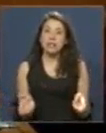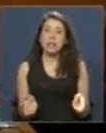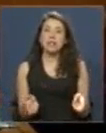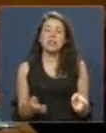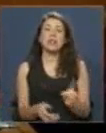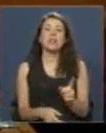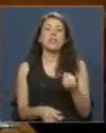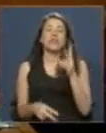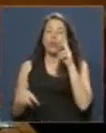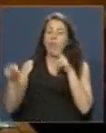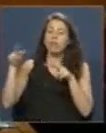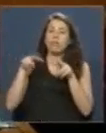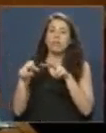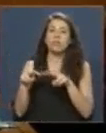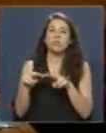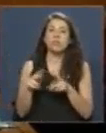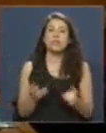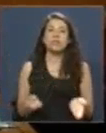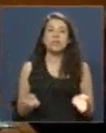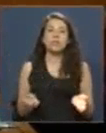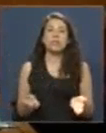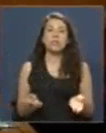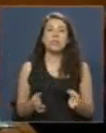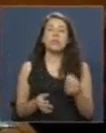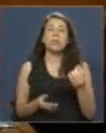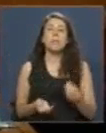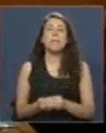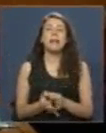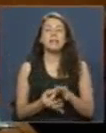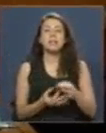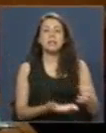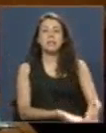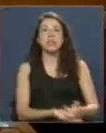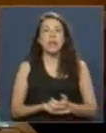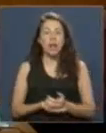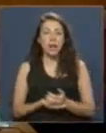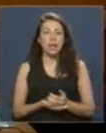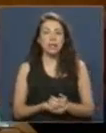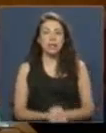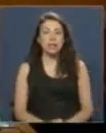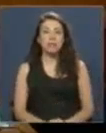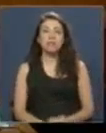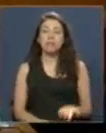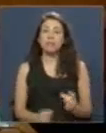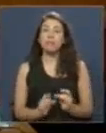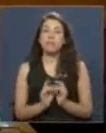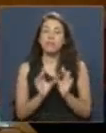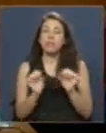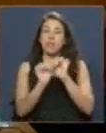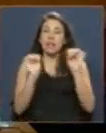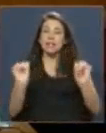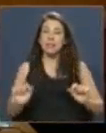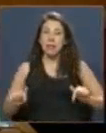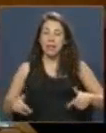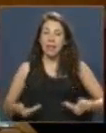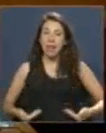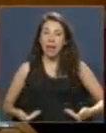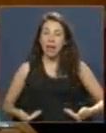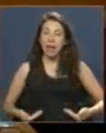sean mirados como objetos de mayor recaudación. Ha sido un hecho claro que el sistema actual